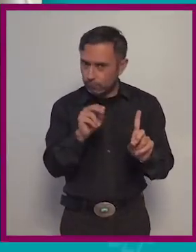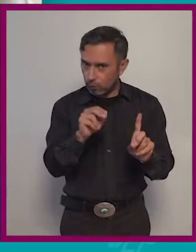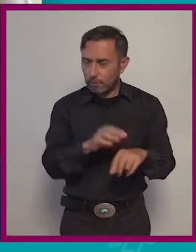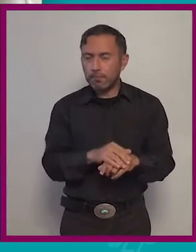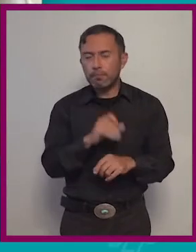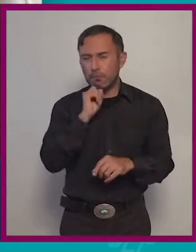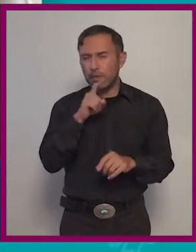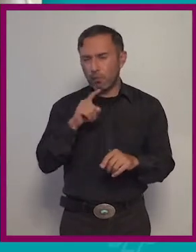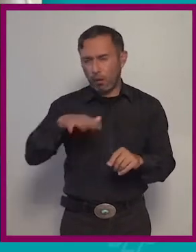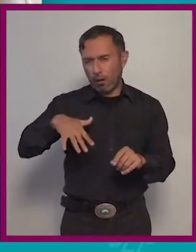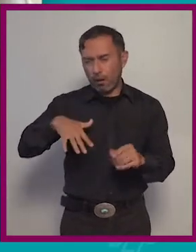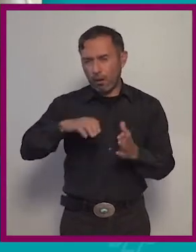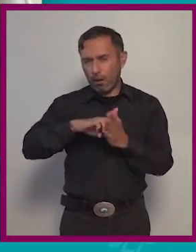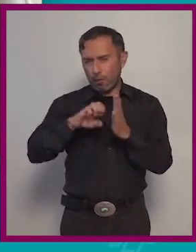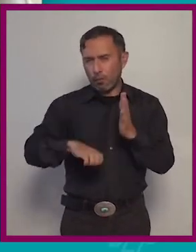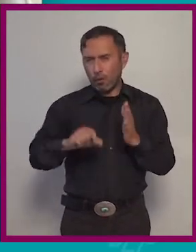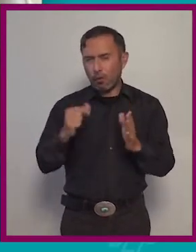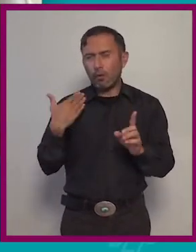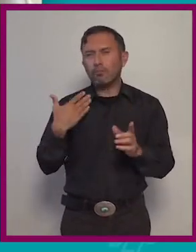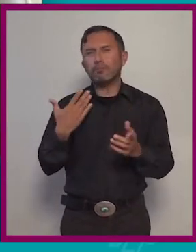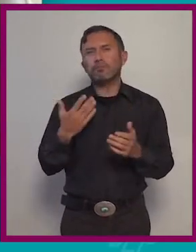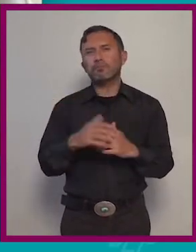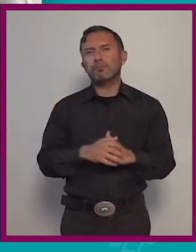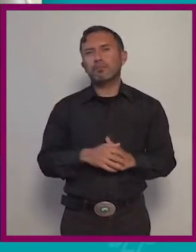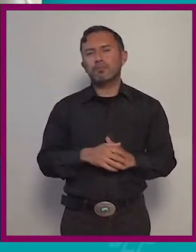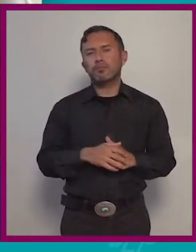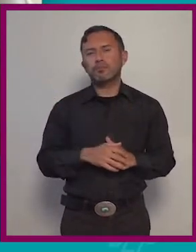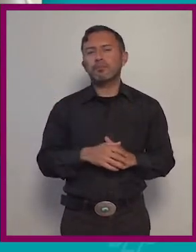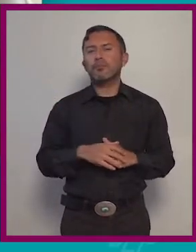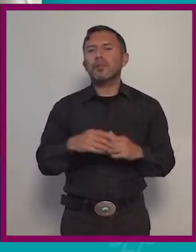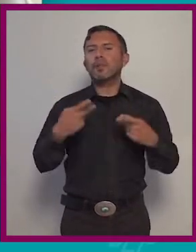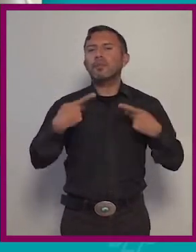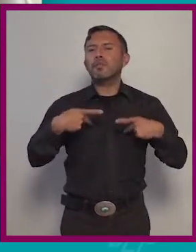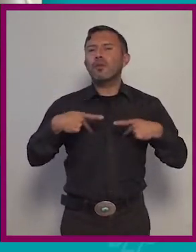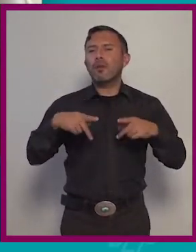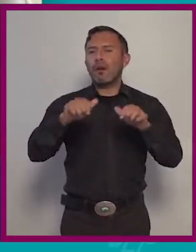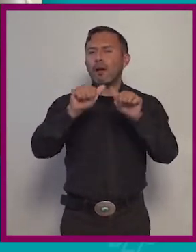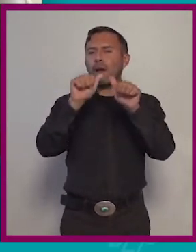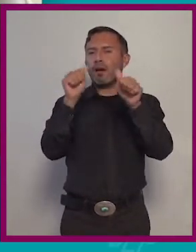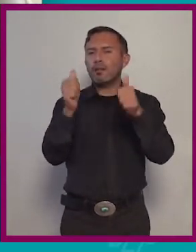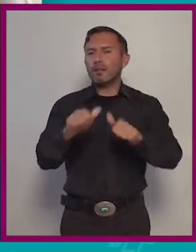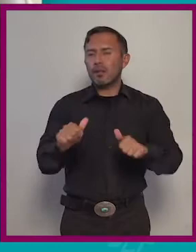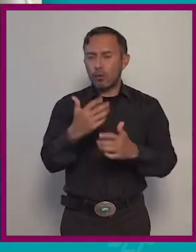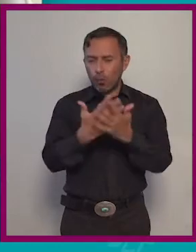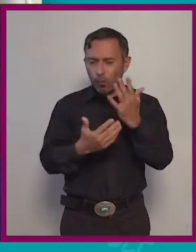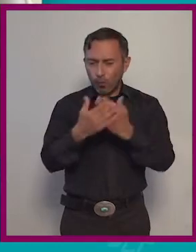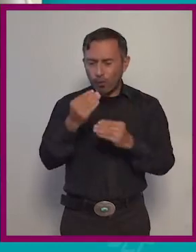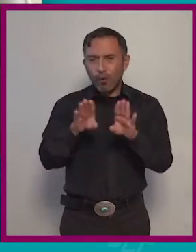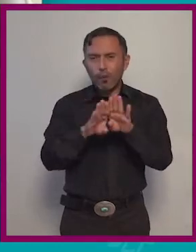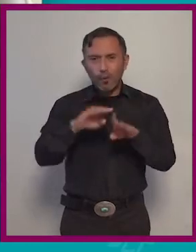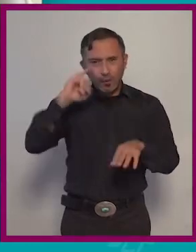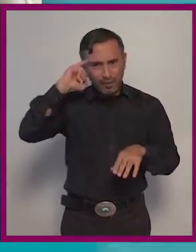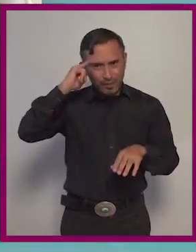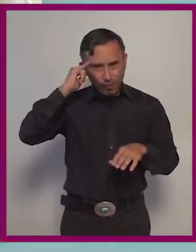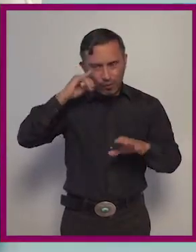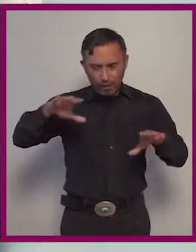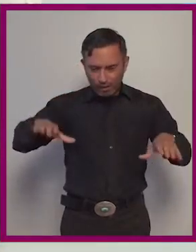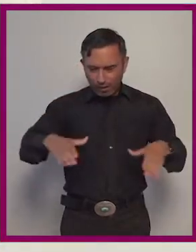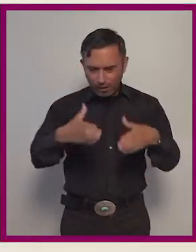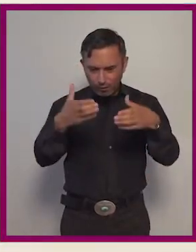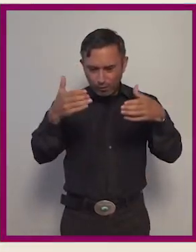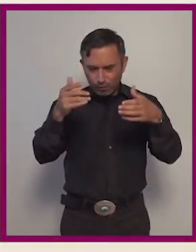que hacíamos hace ratito del artesano que hace el jarrón, pues basado